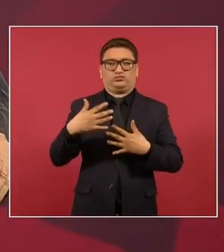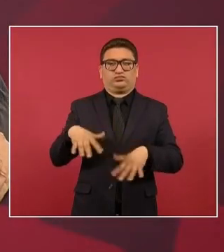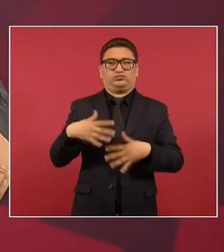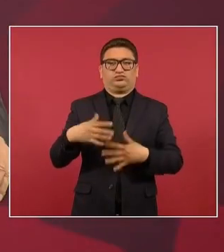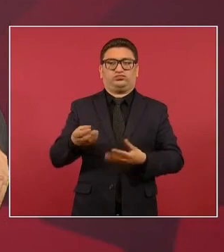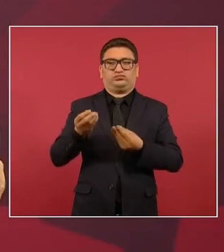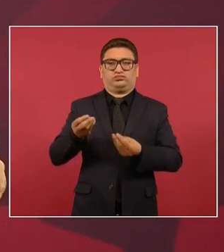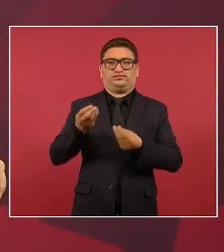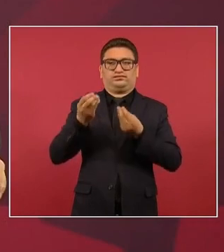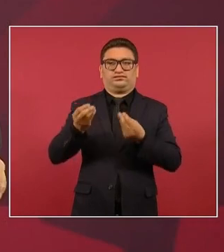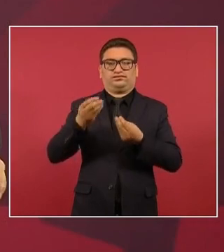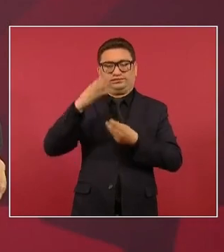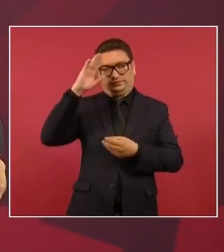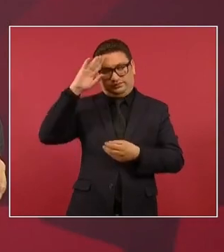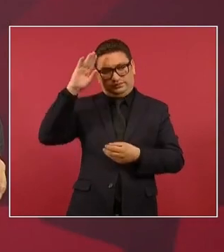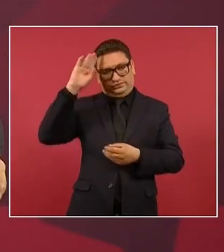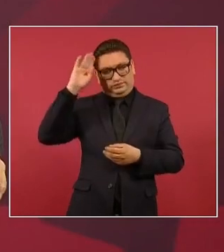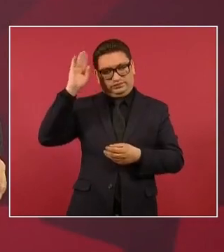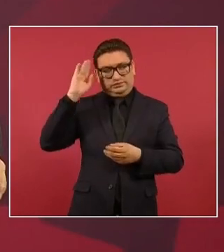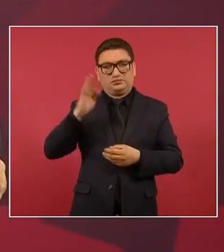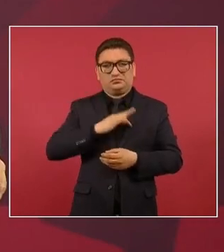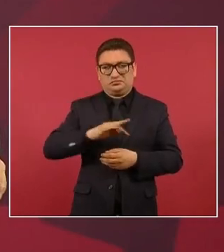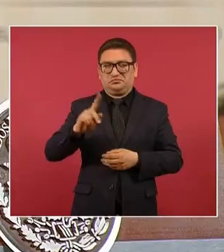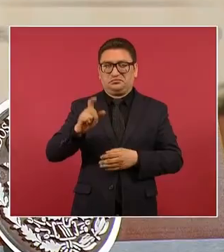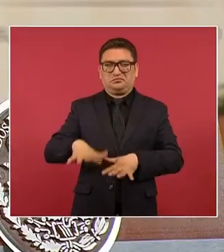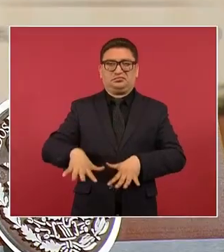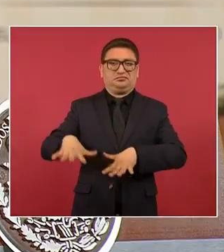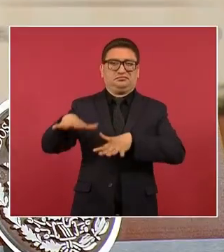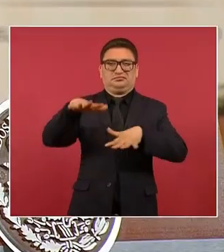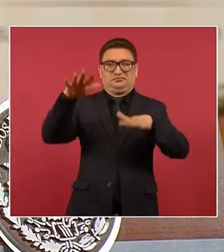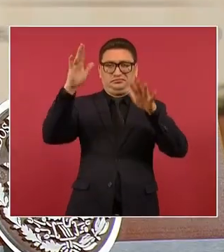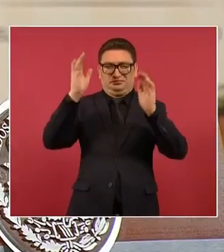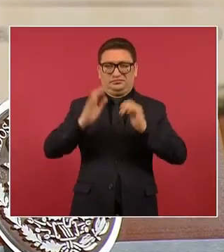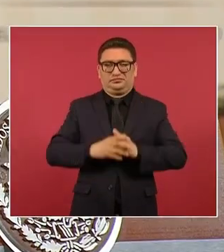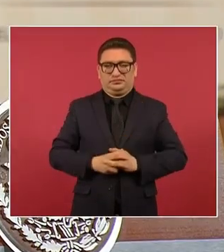hasta para inundaciones,